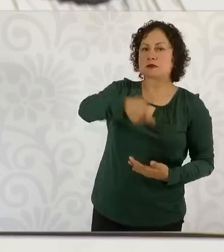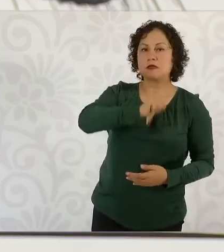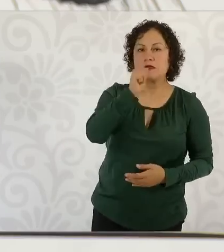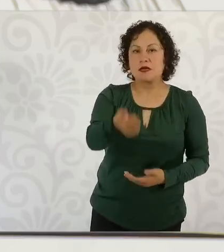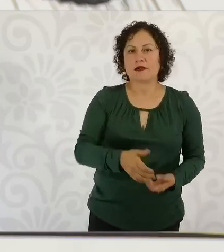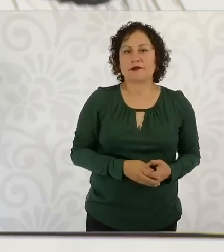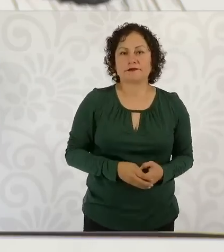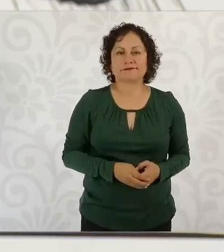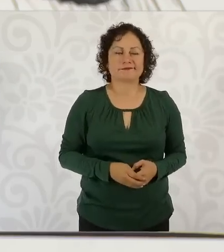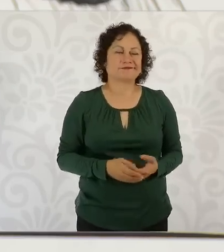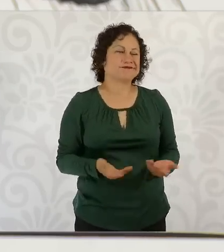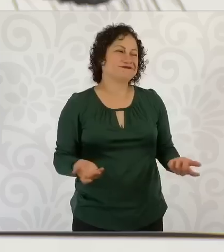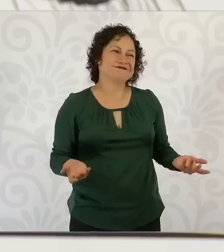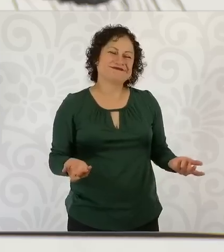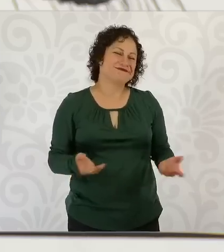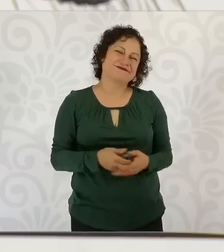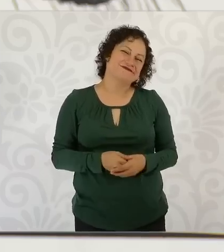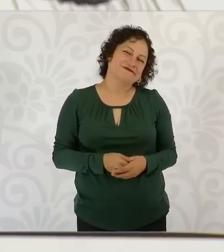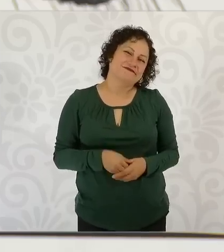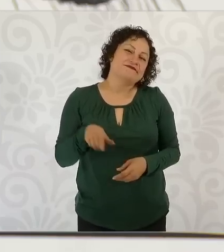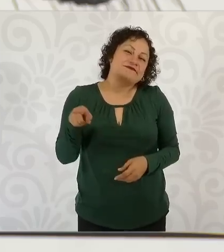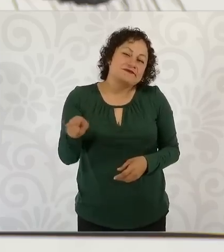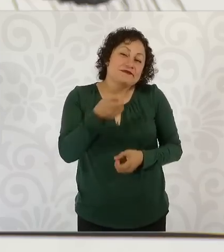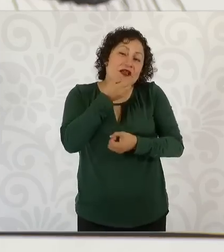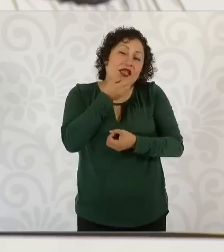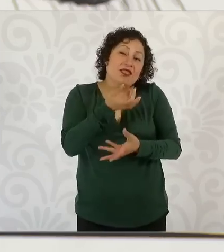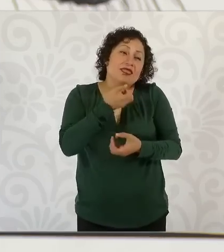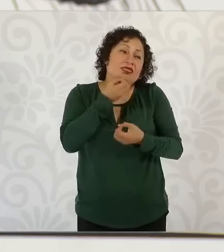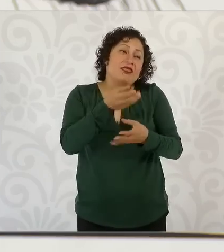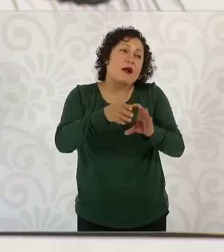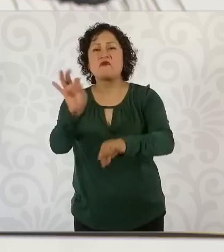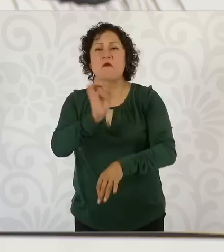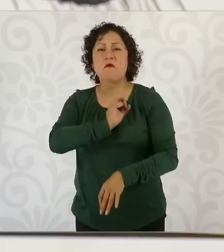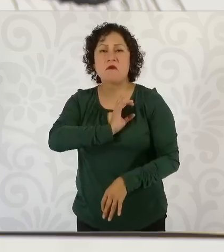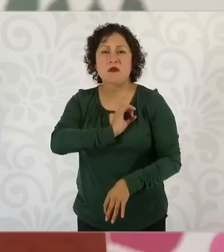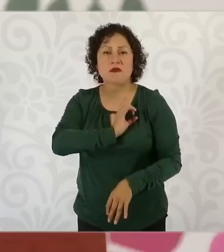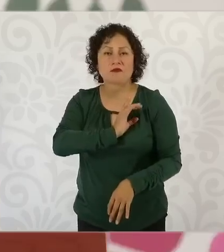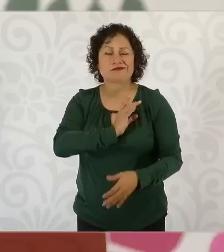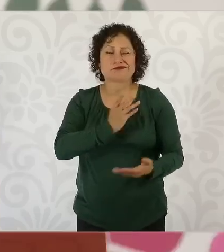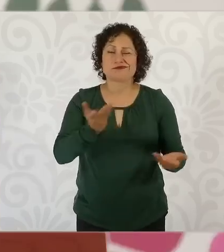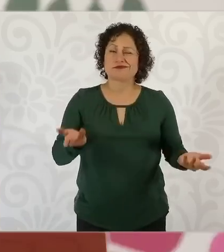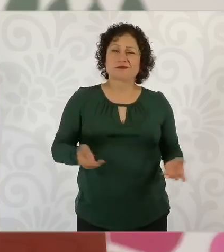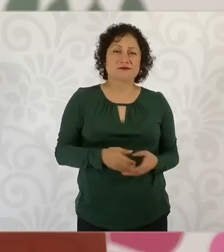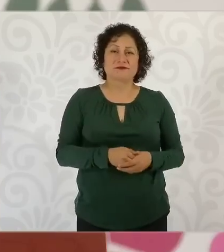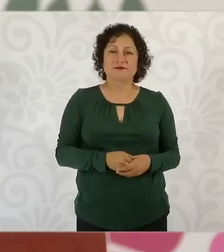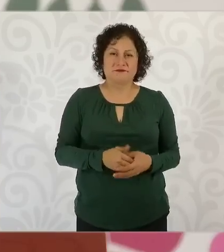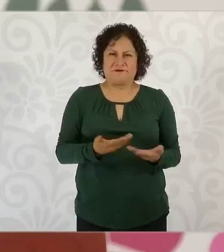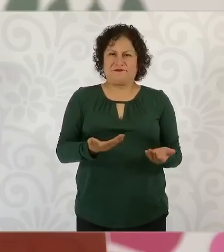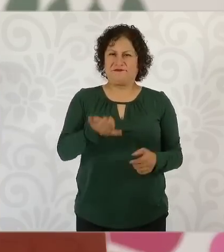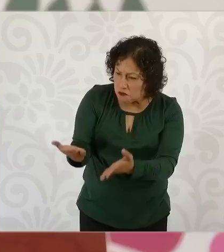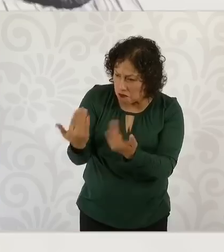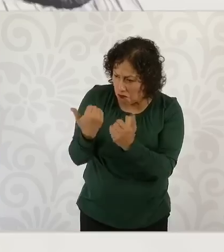Es que es eso, son esos argumentos que quieren asustar. Eso tienen. ¿Por qué un ministro de la